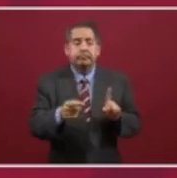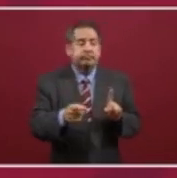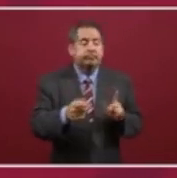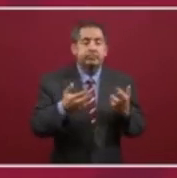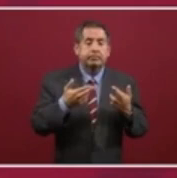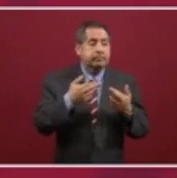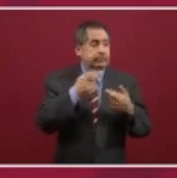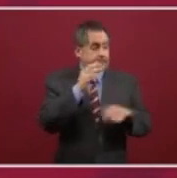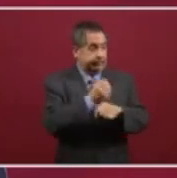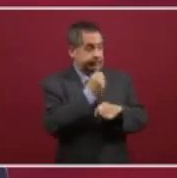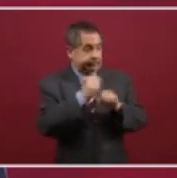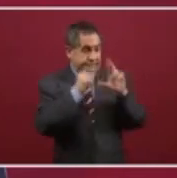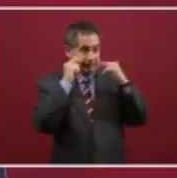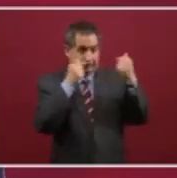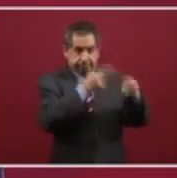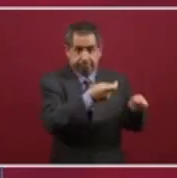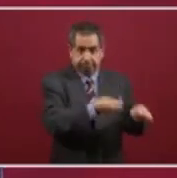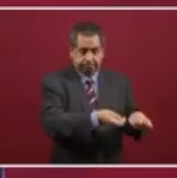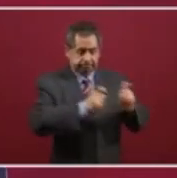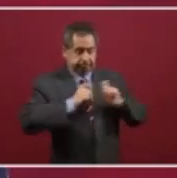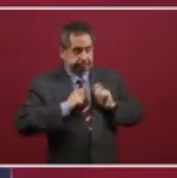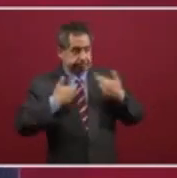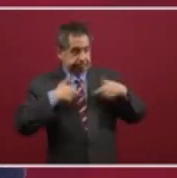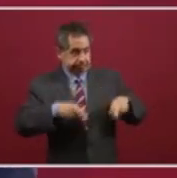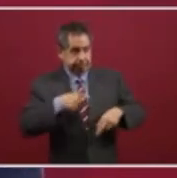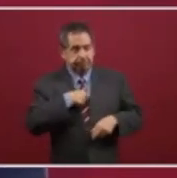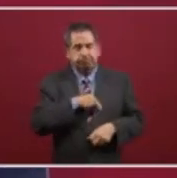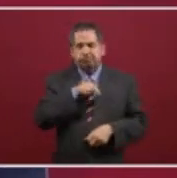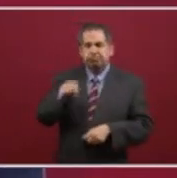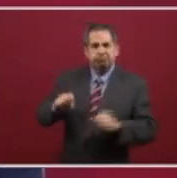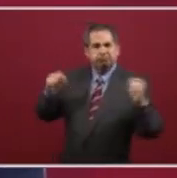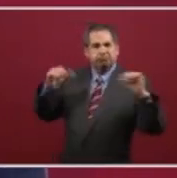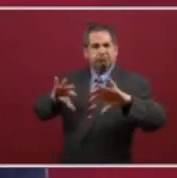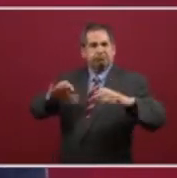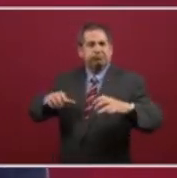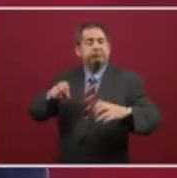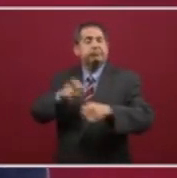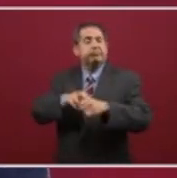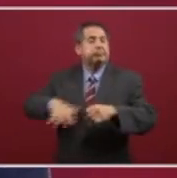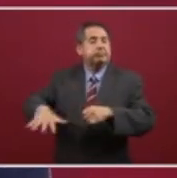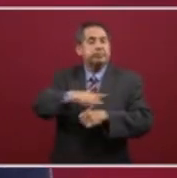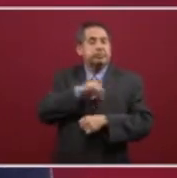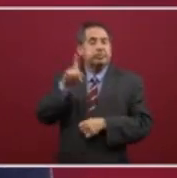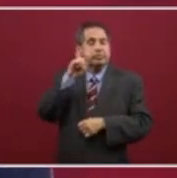Zapata en la convención de Aguascalientes,